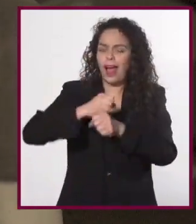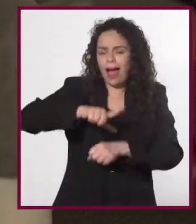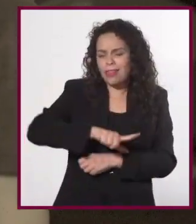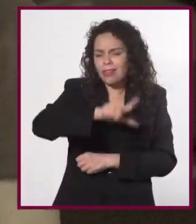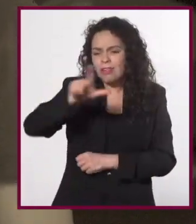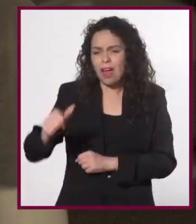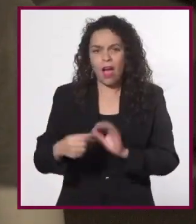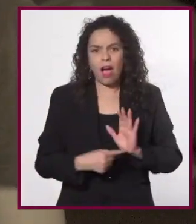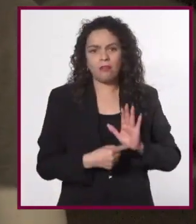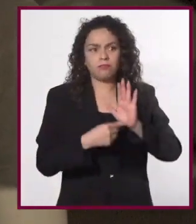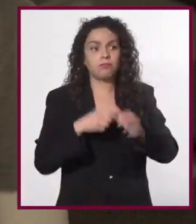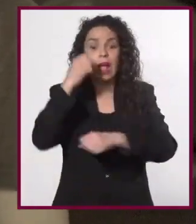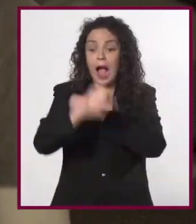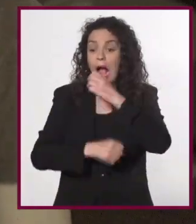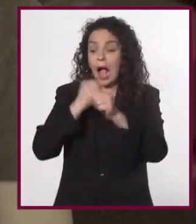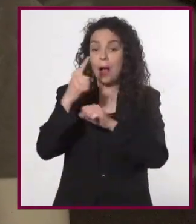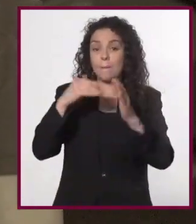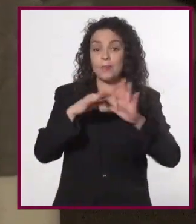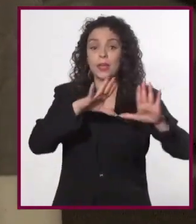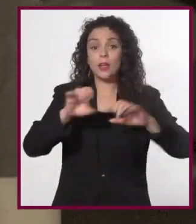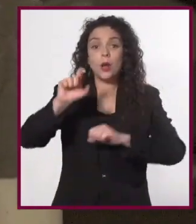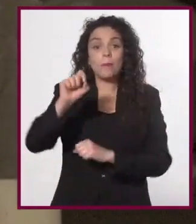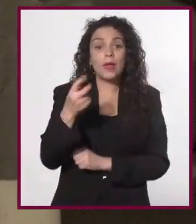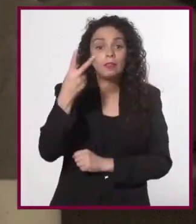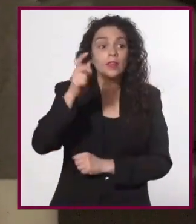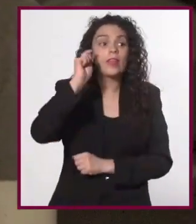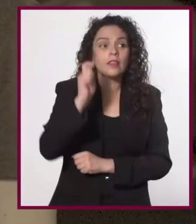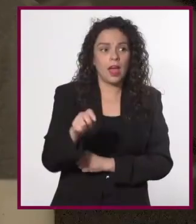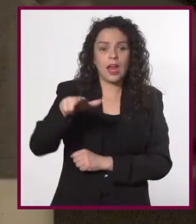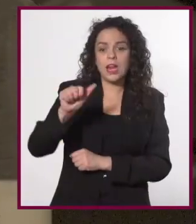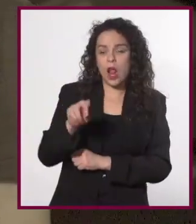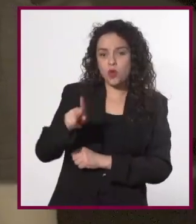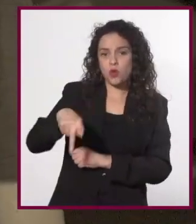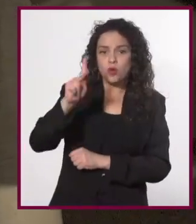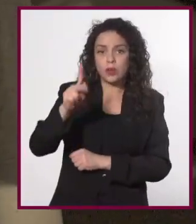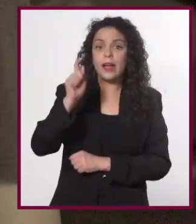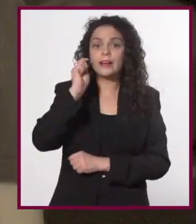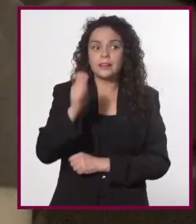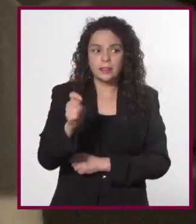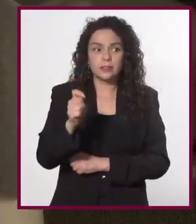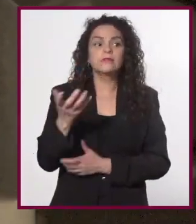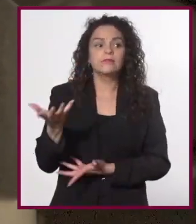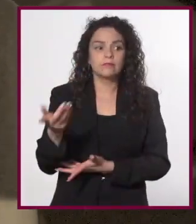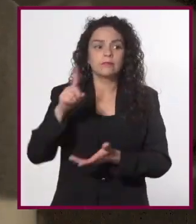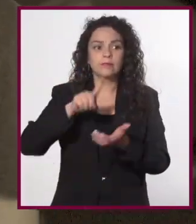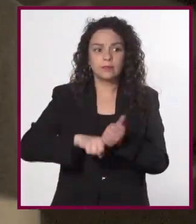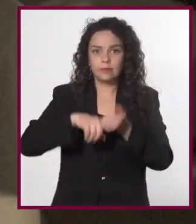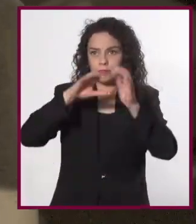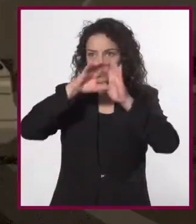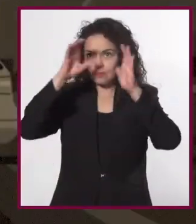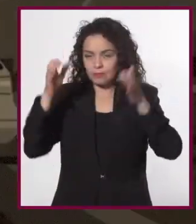después, en 1922, con el estreno de Nanook, el esquimal de Robert Flaherty.